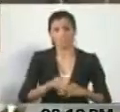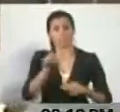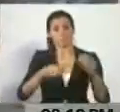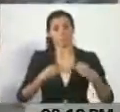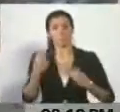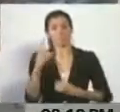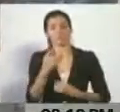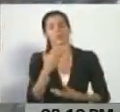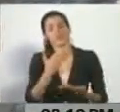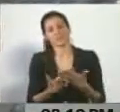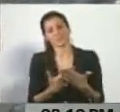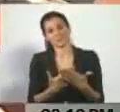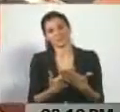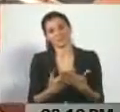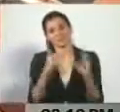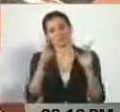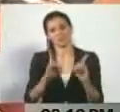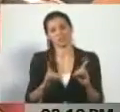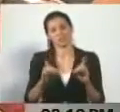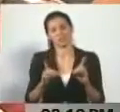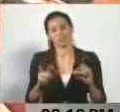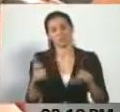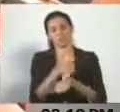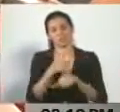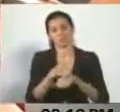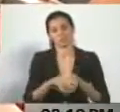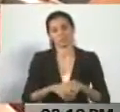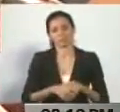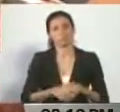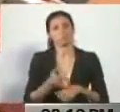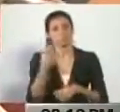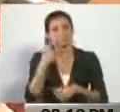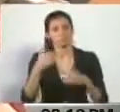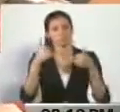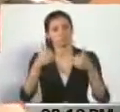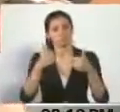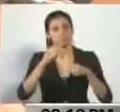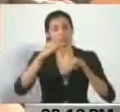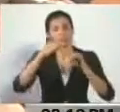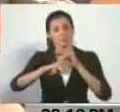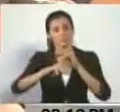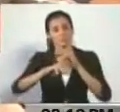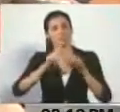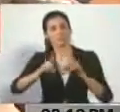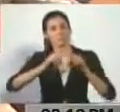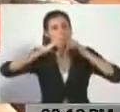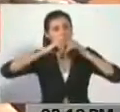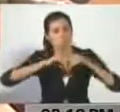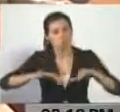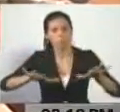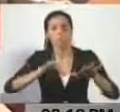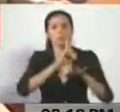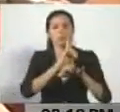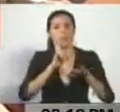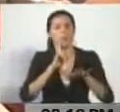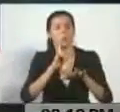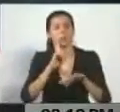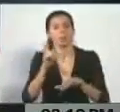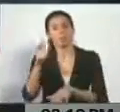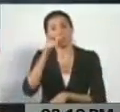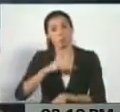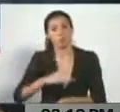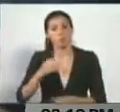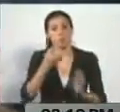acciones tomadas por las autoridades. Estamos bien satisfechos y que este mensaje llegue hasta donde tenga que llevar en nombre del clamor de la